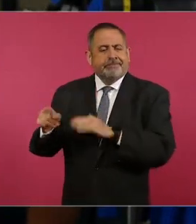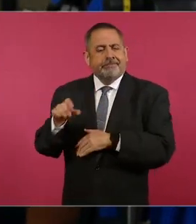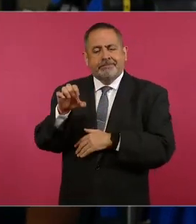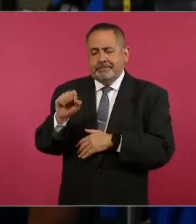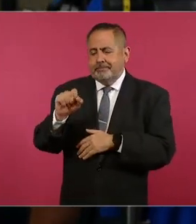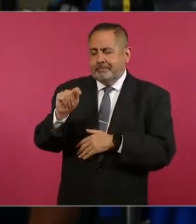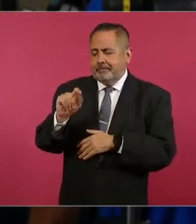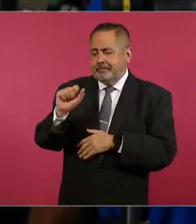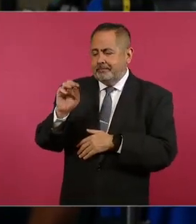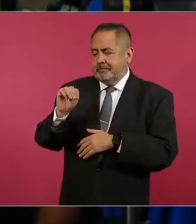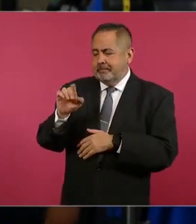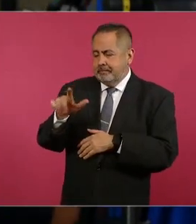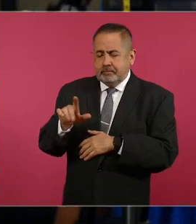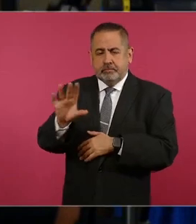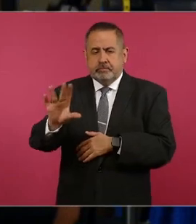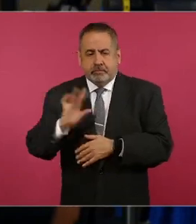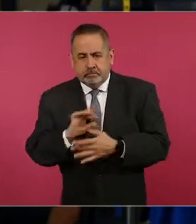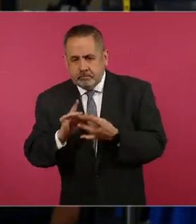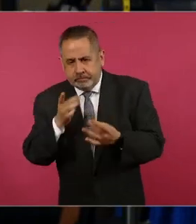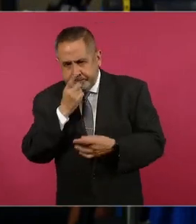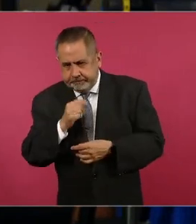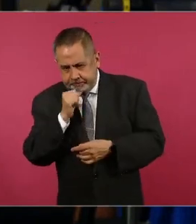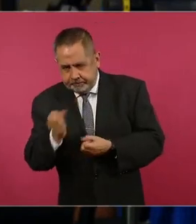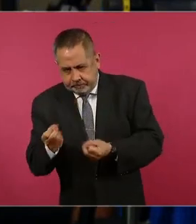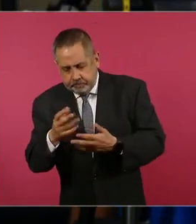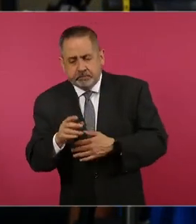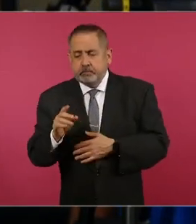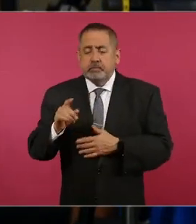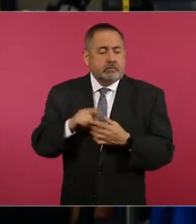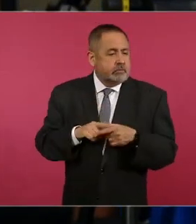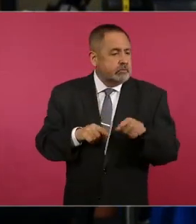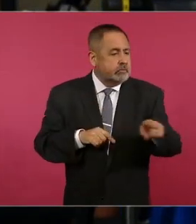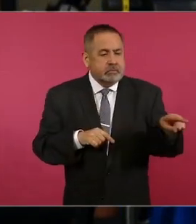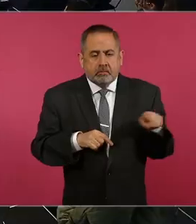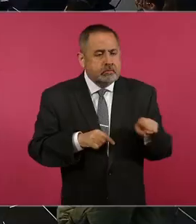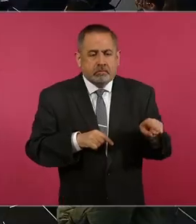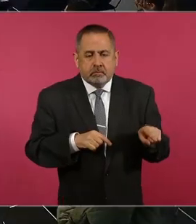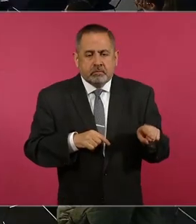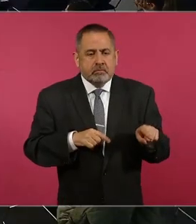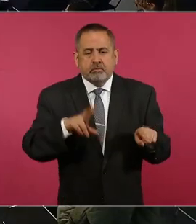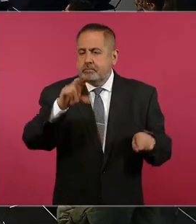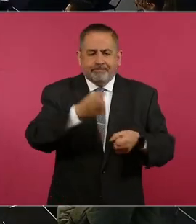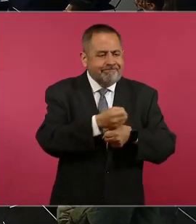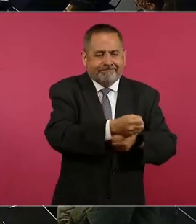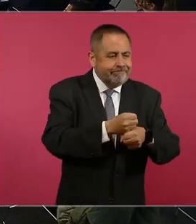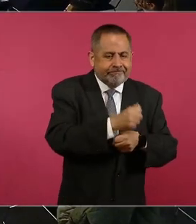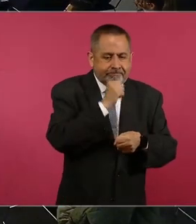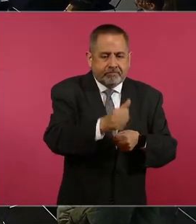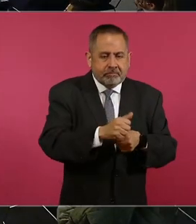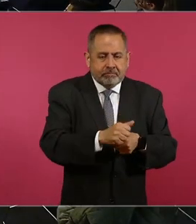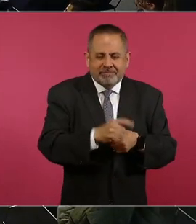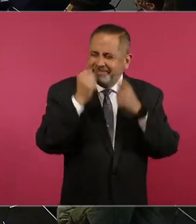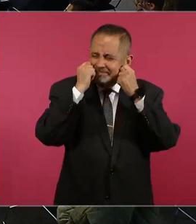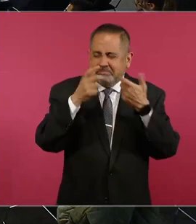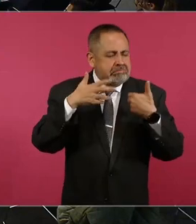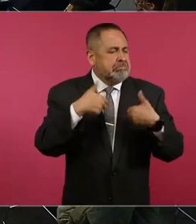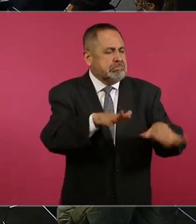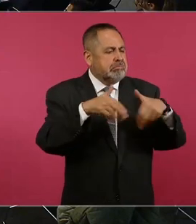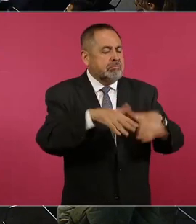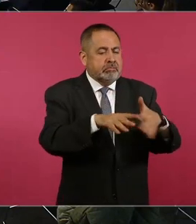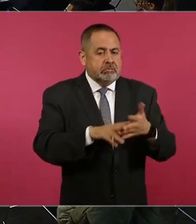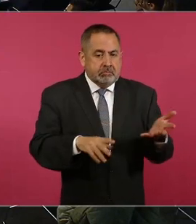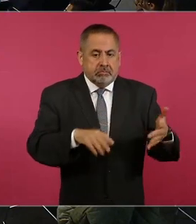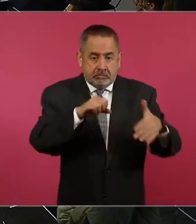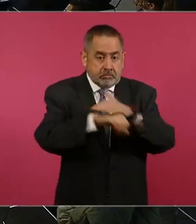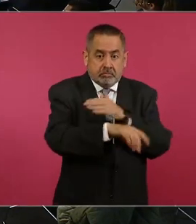no nos quiso revelar la cifra, resultaron que no fueron torturados y habían sido vinculados a proceso por este